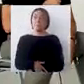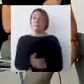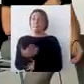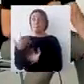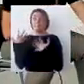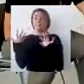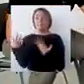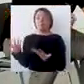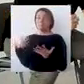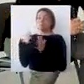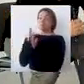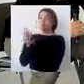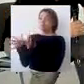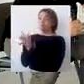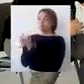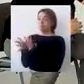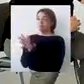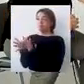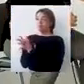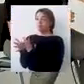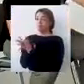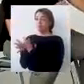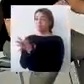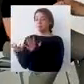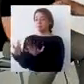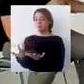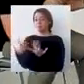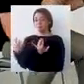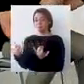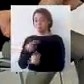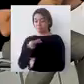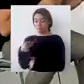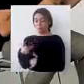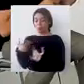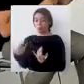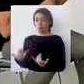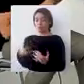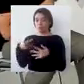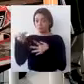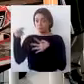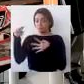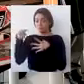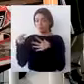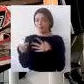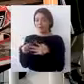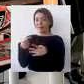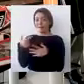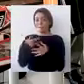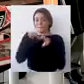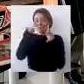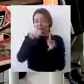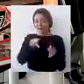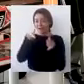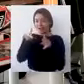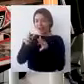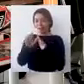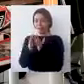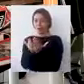de una hoja de personaje. Nosotros creamos una hoja de personaje. Cada juego trae una